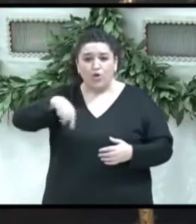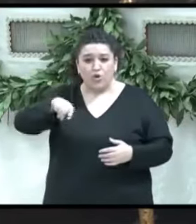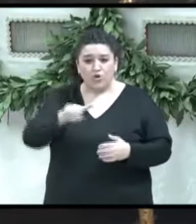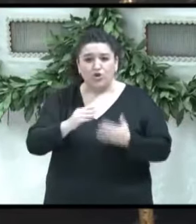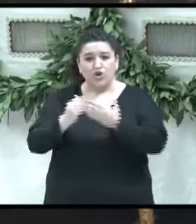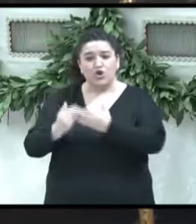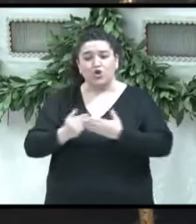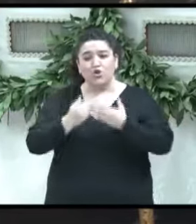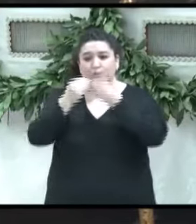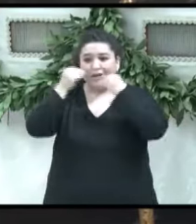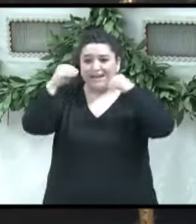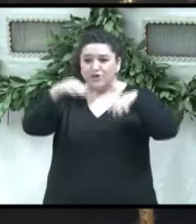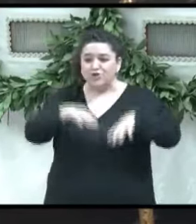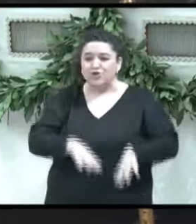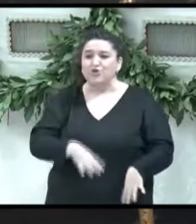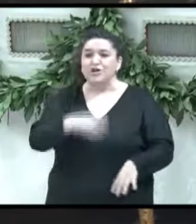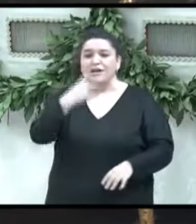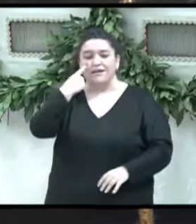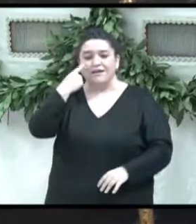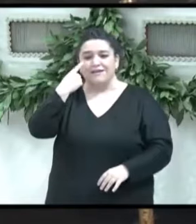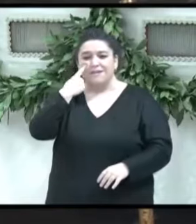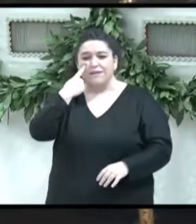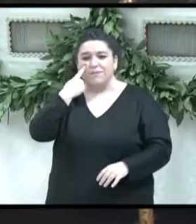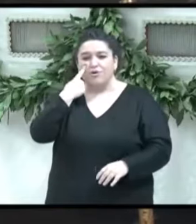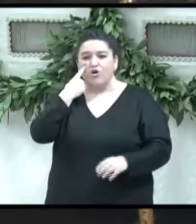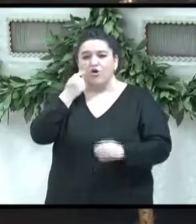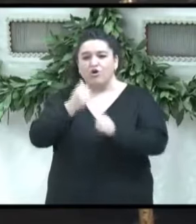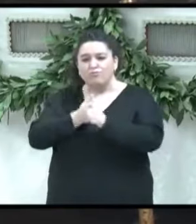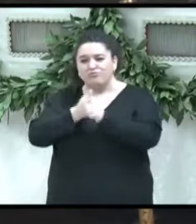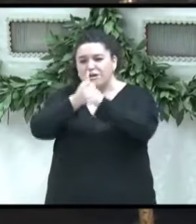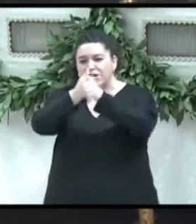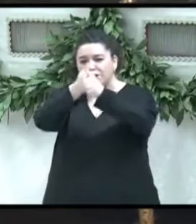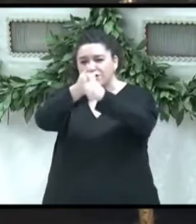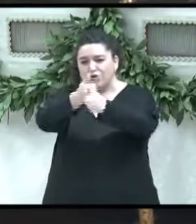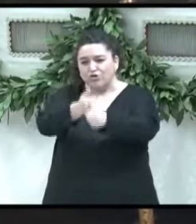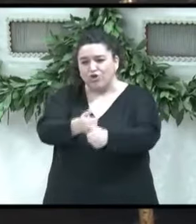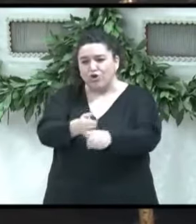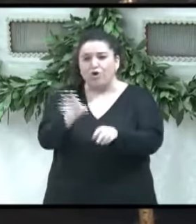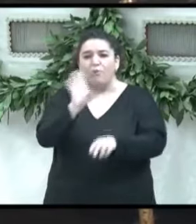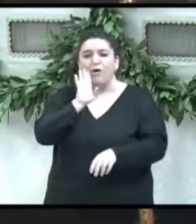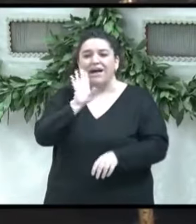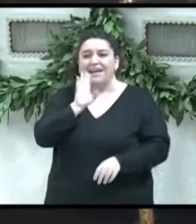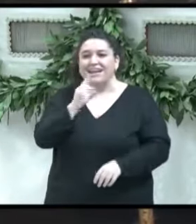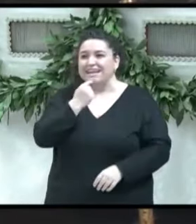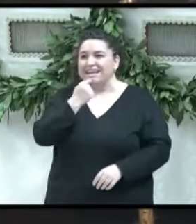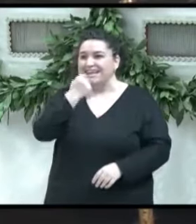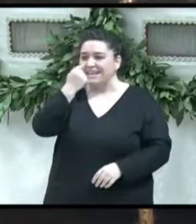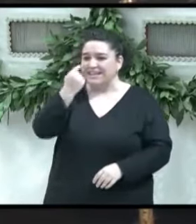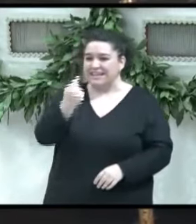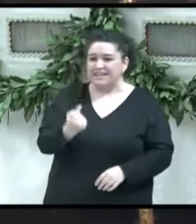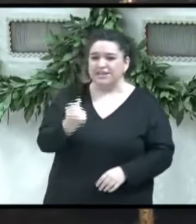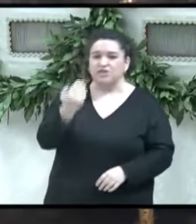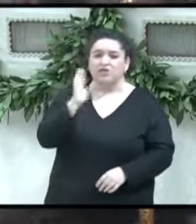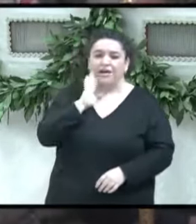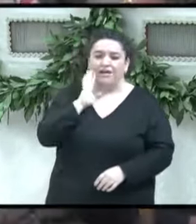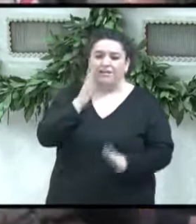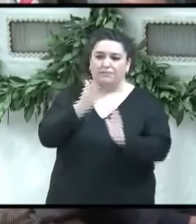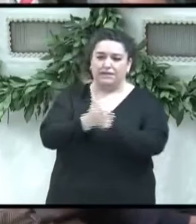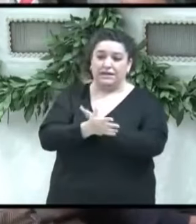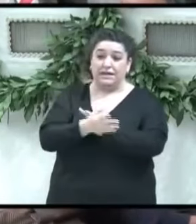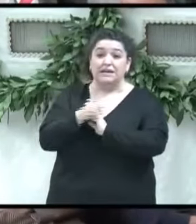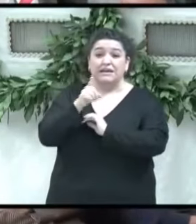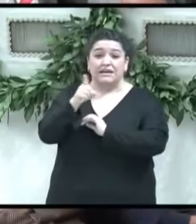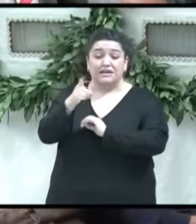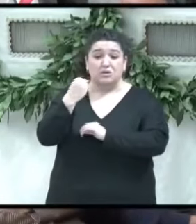historia y vemos aquellas grandes persecuciones como la que me he referido de leano Hi daciano